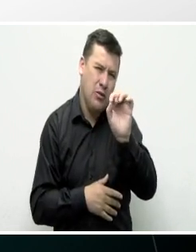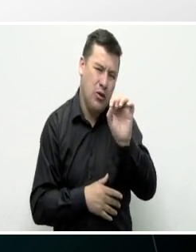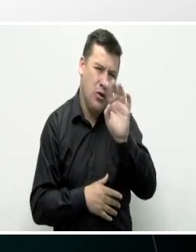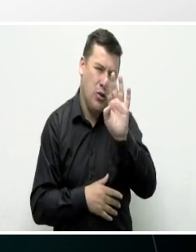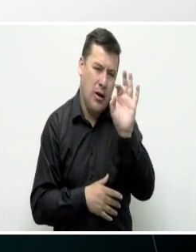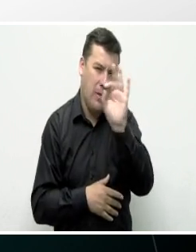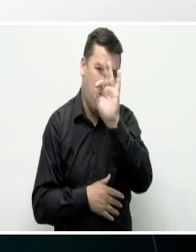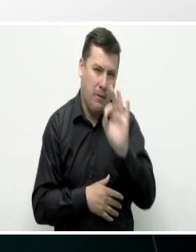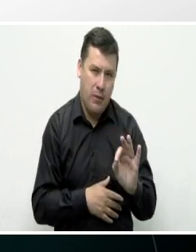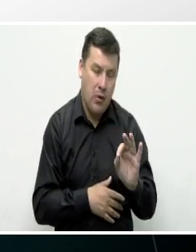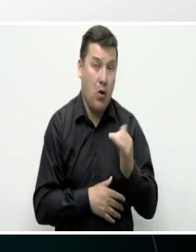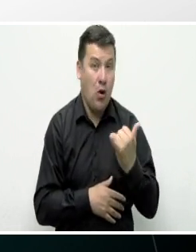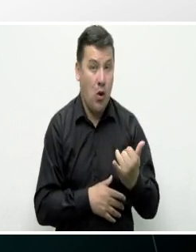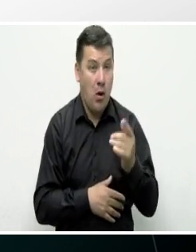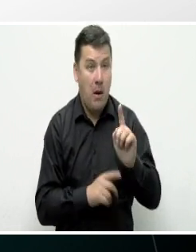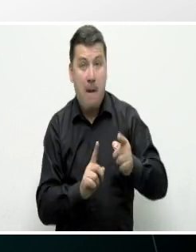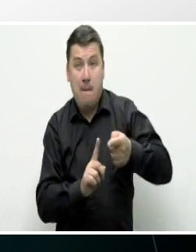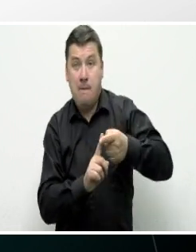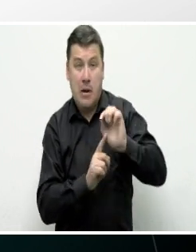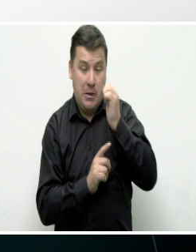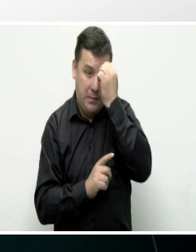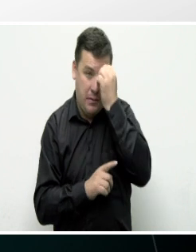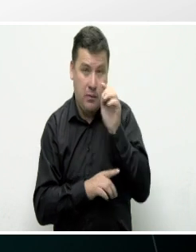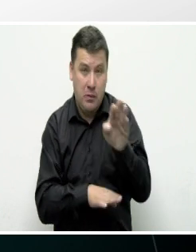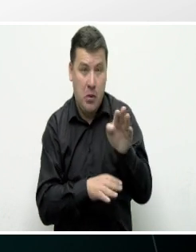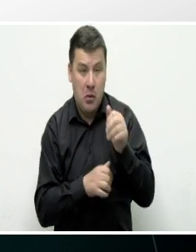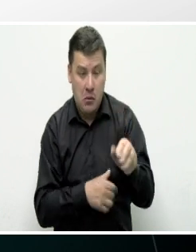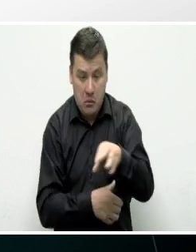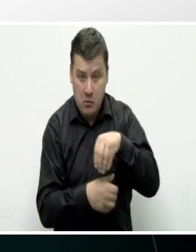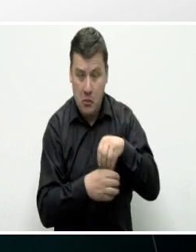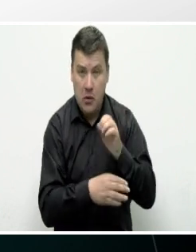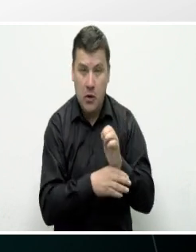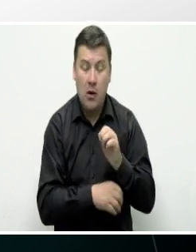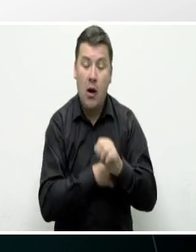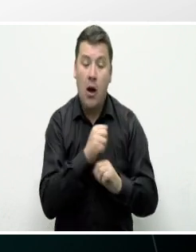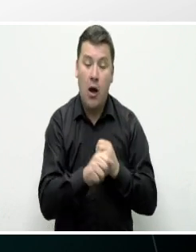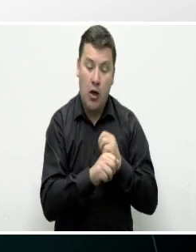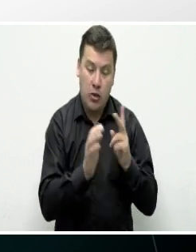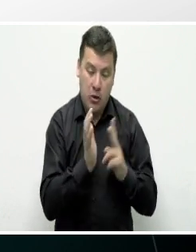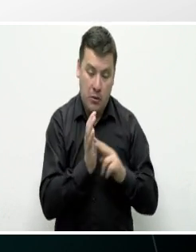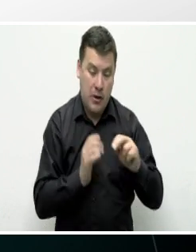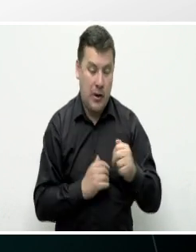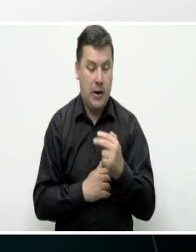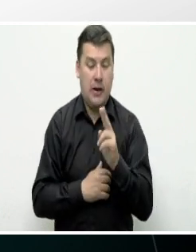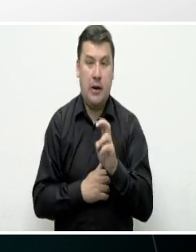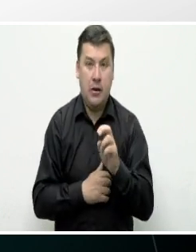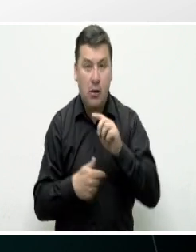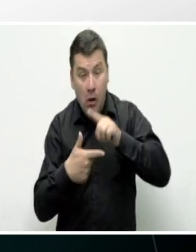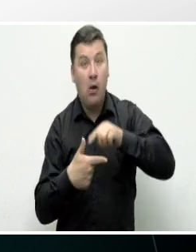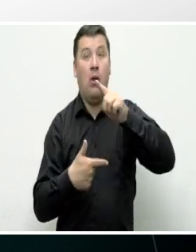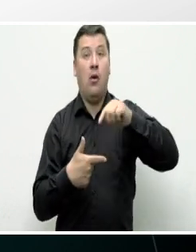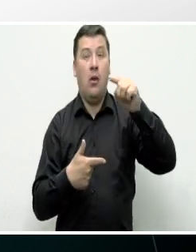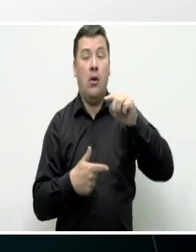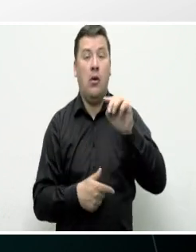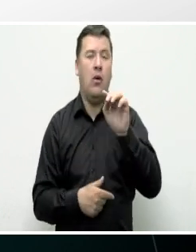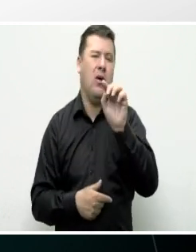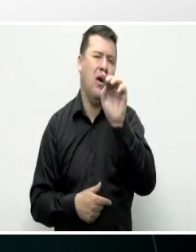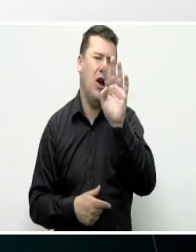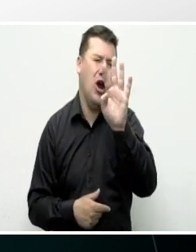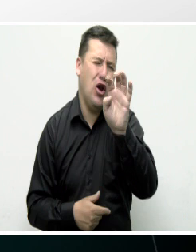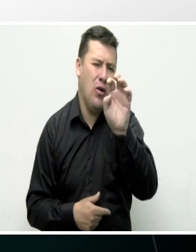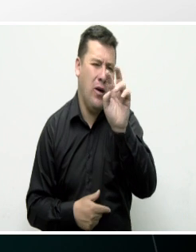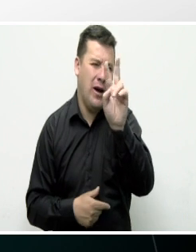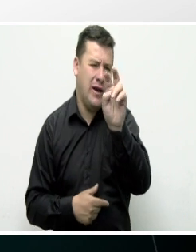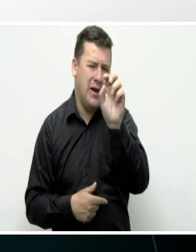95.9%, seguimos siendo la primera, y adicionalmente 2017 ascendimos a un